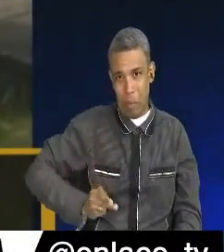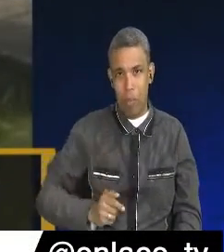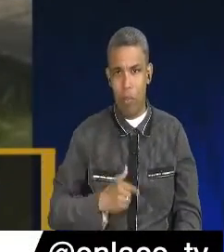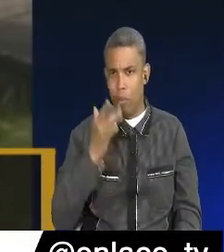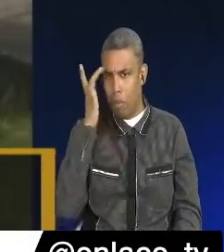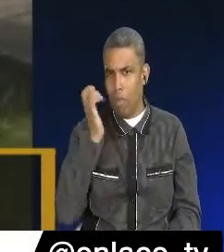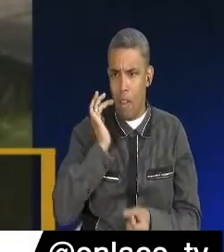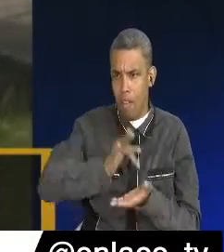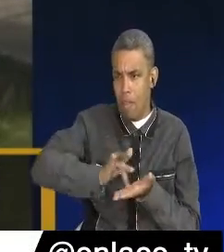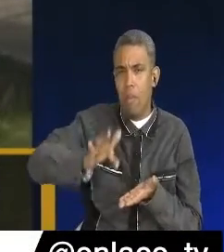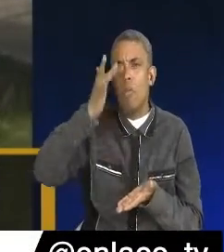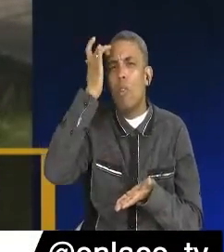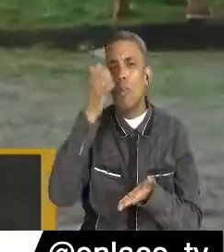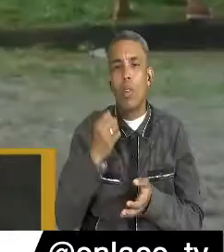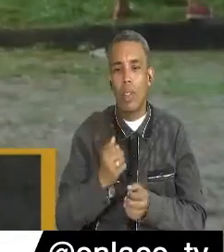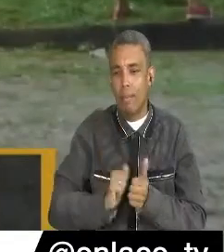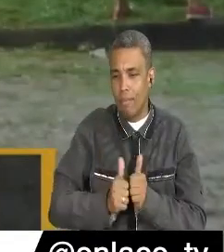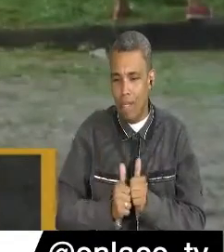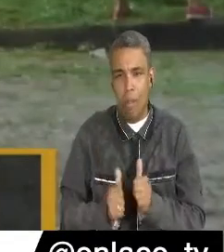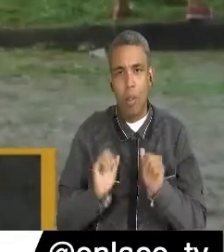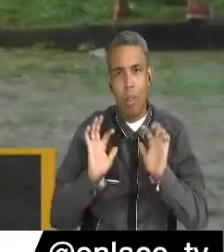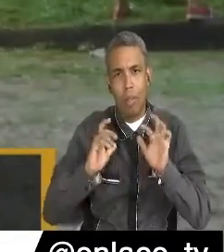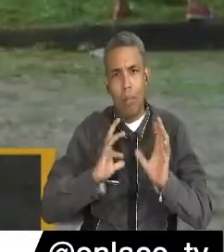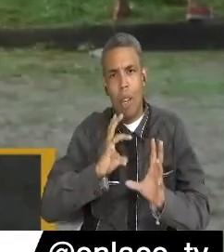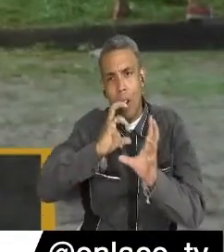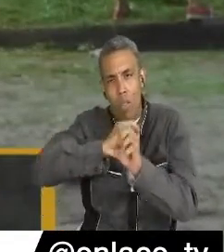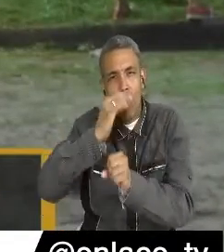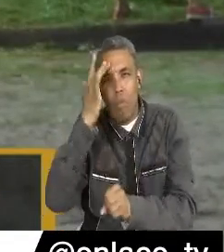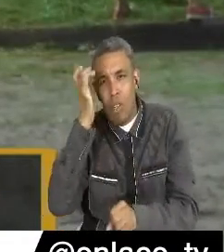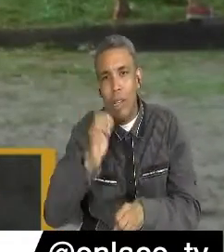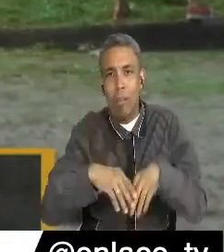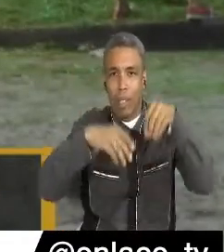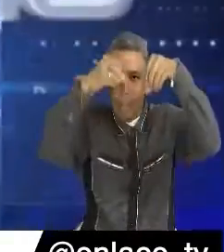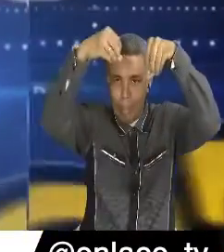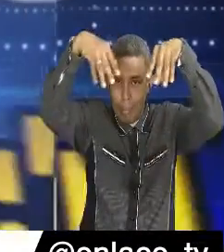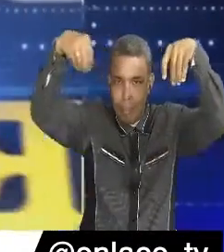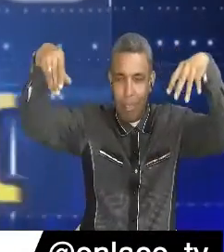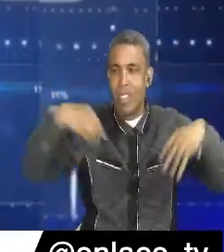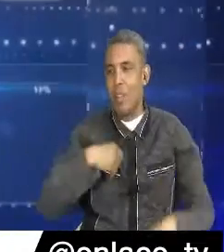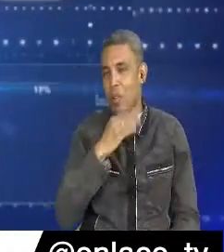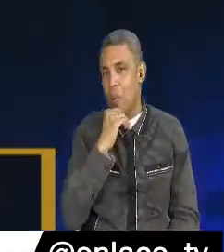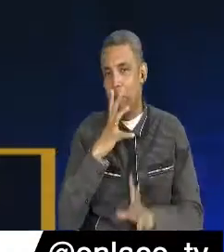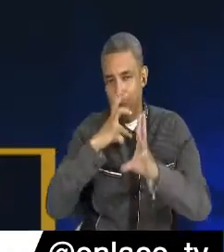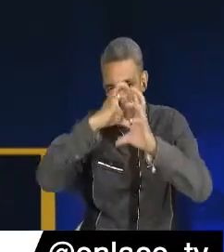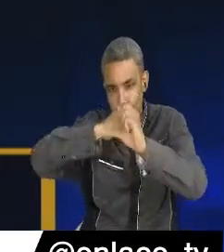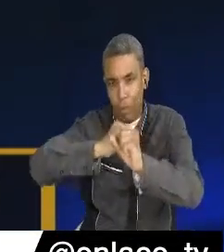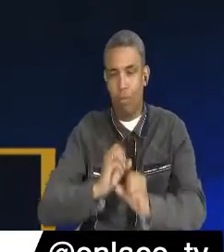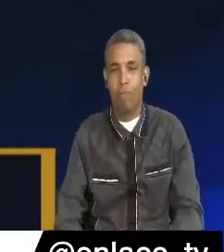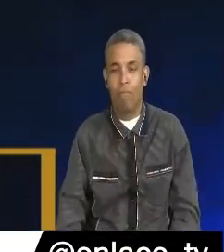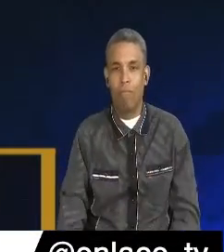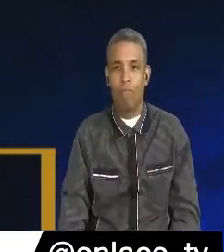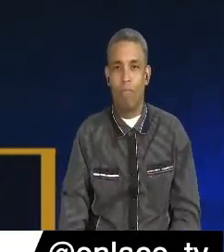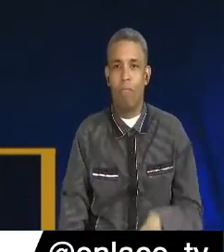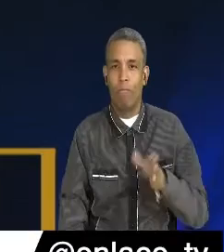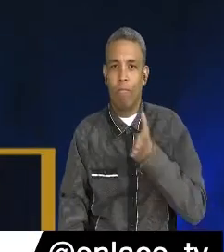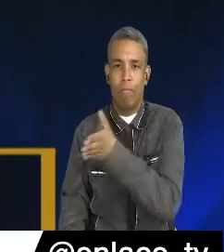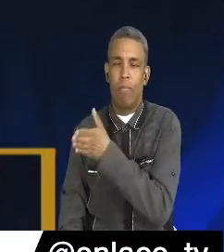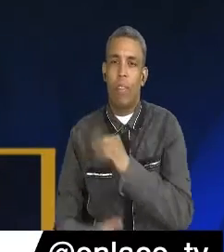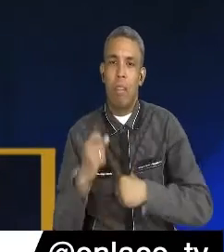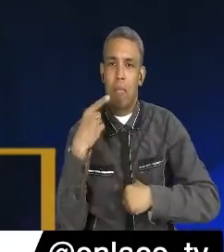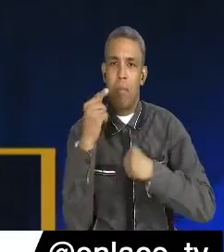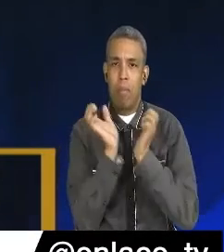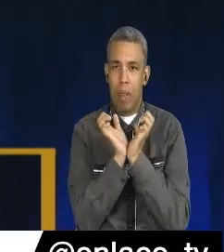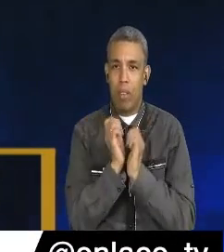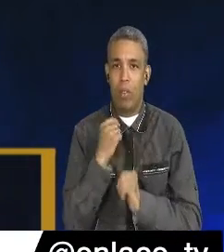podido realizar actividades deportivas en horas nocturnas porque no tienen iluminación. El barrio Primero de Mayo también tiene